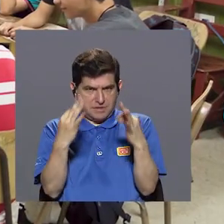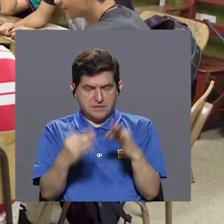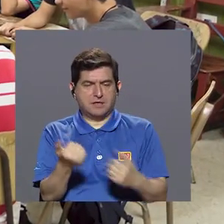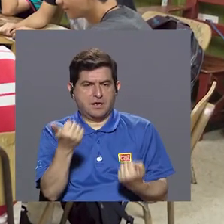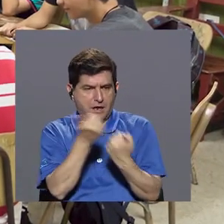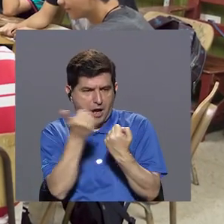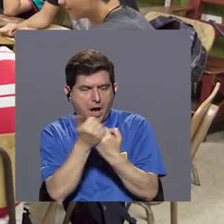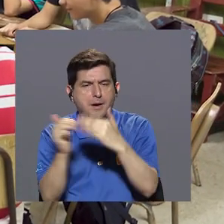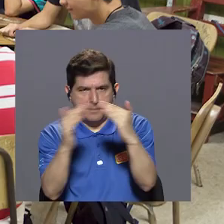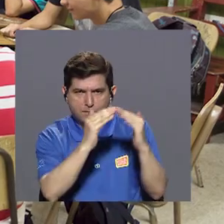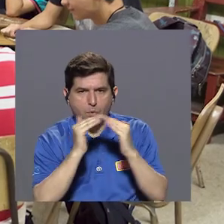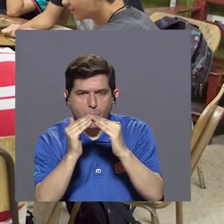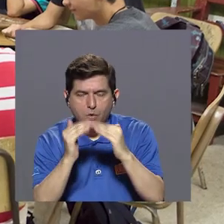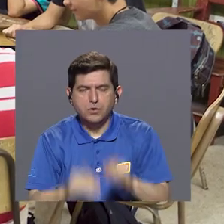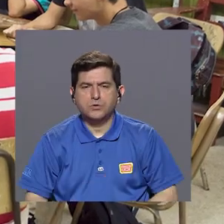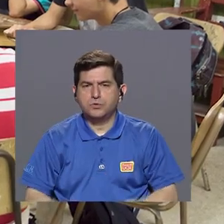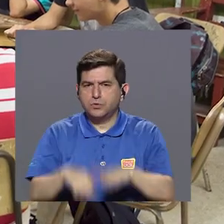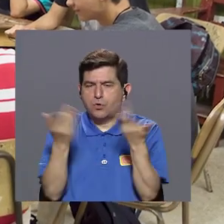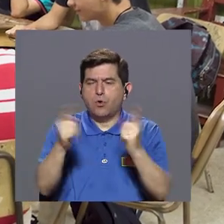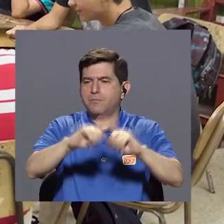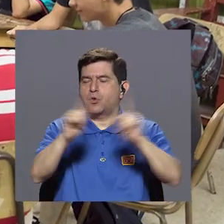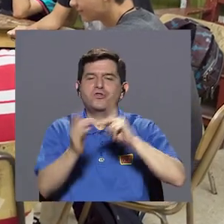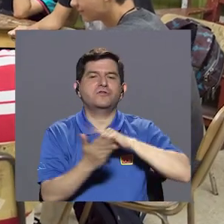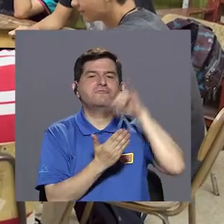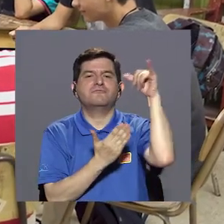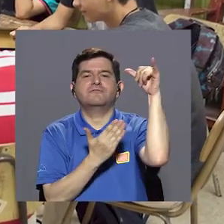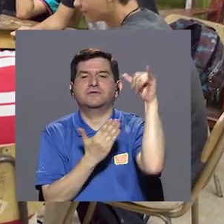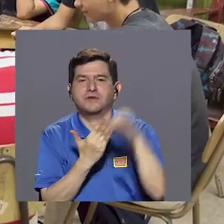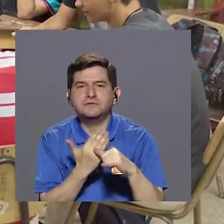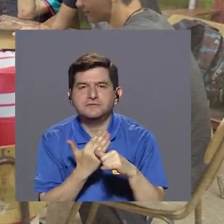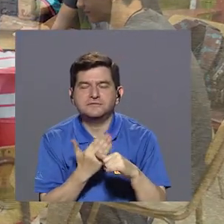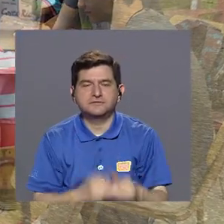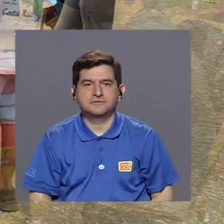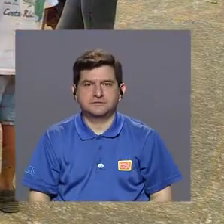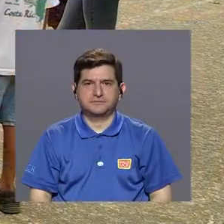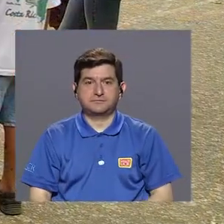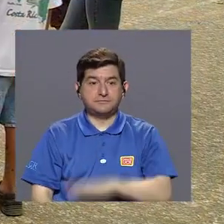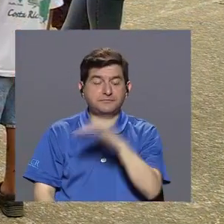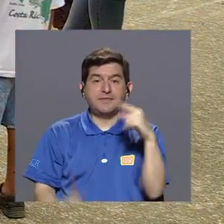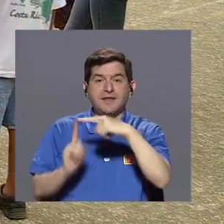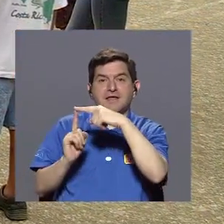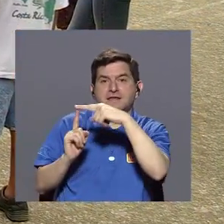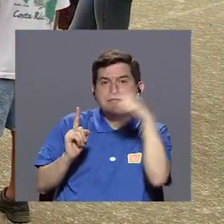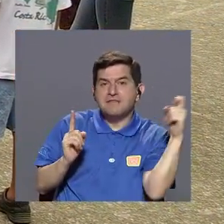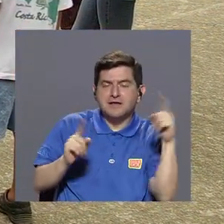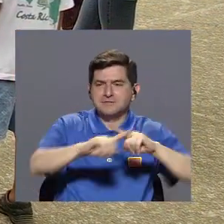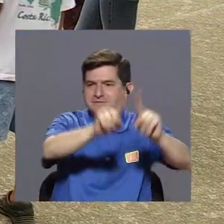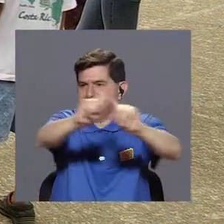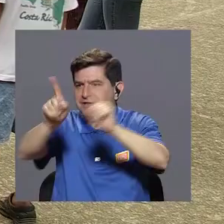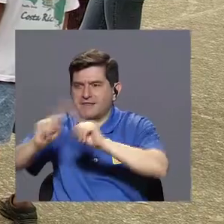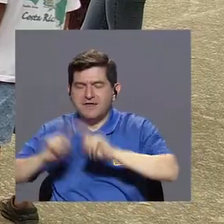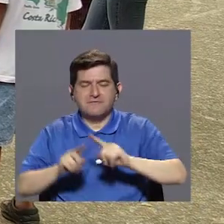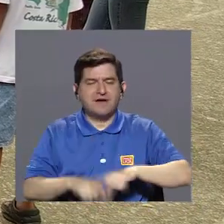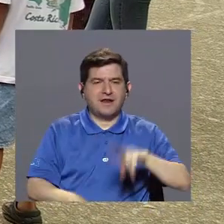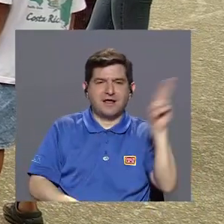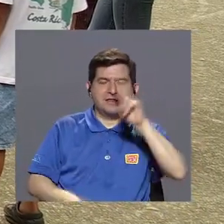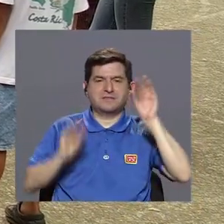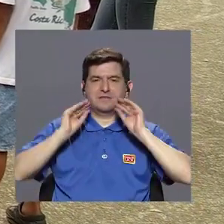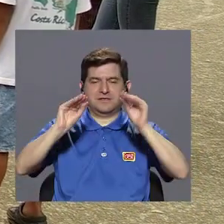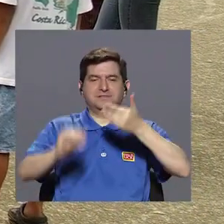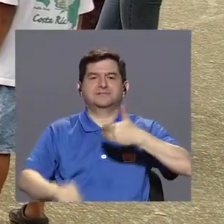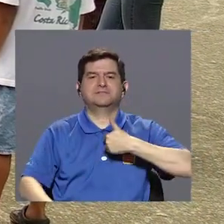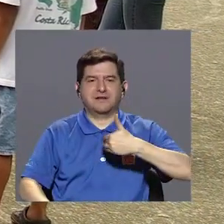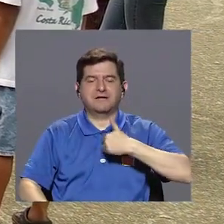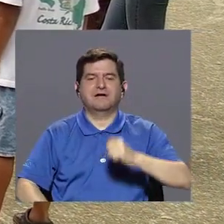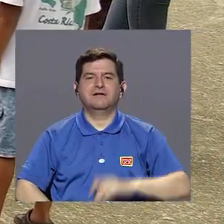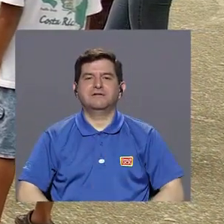cumplirlo con el apoyo de las comunidades a través de los diferentes proyectos y desde las diferentes unidades académicas